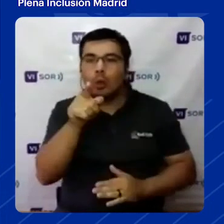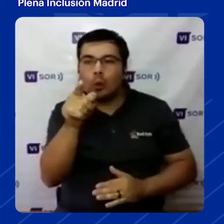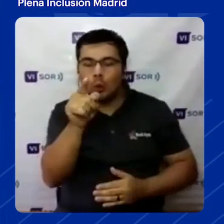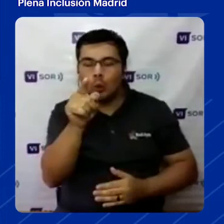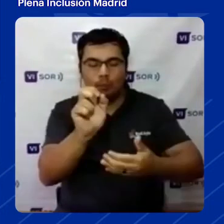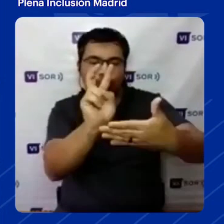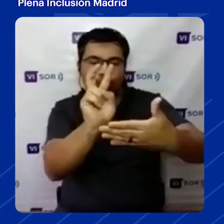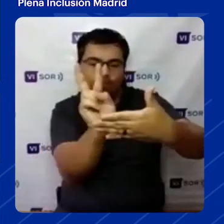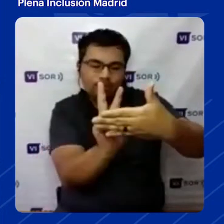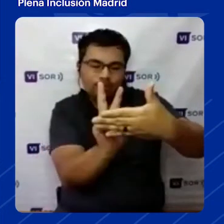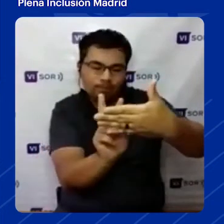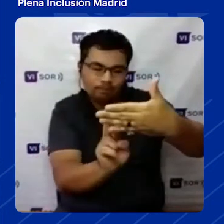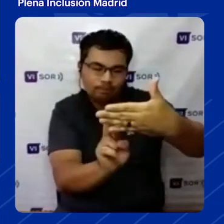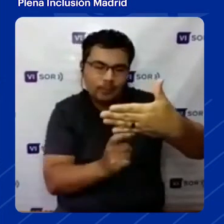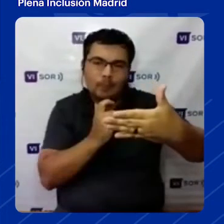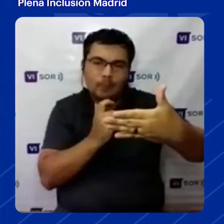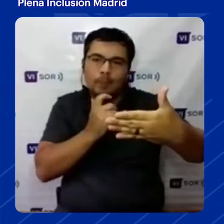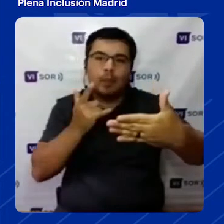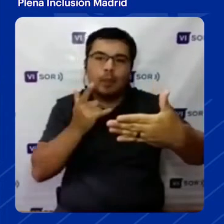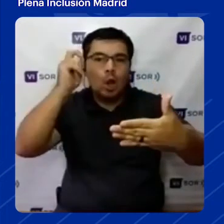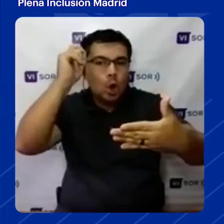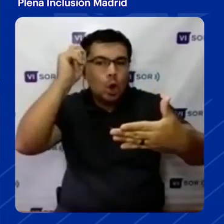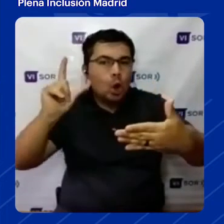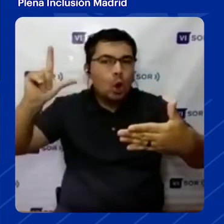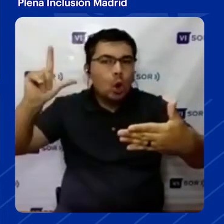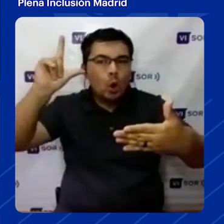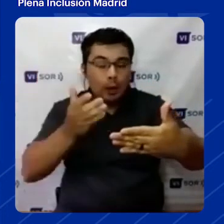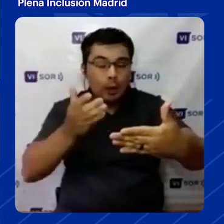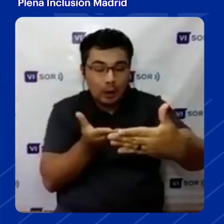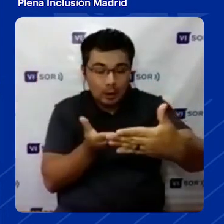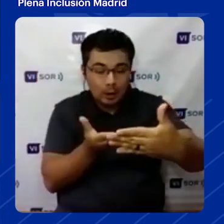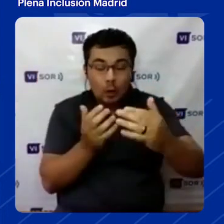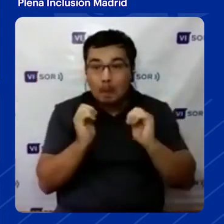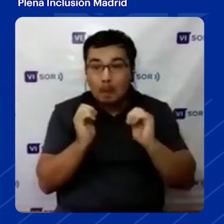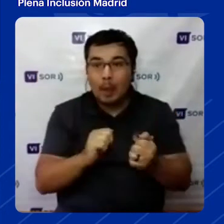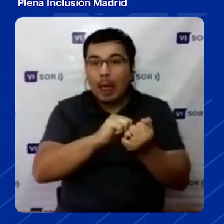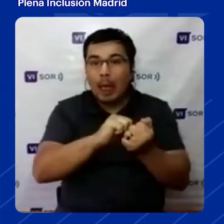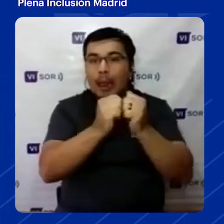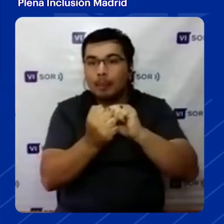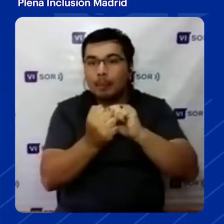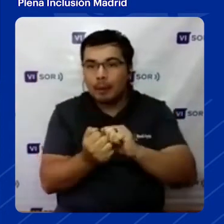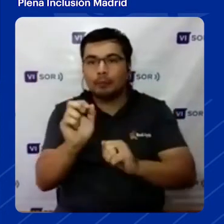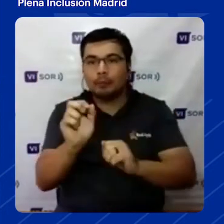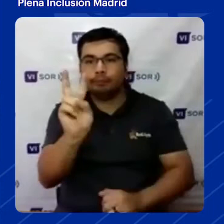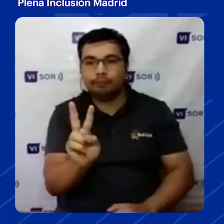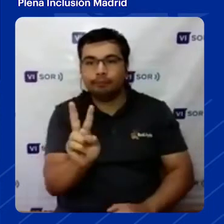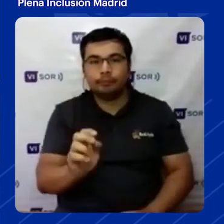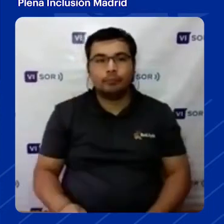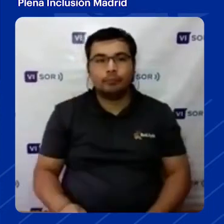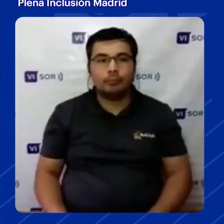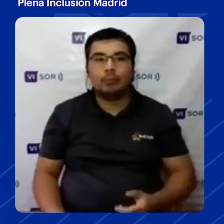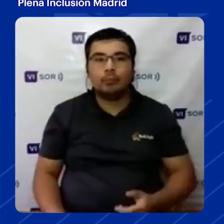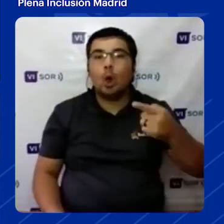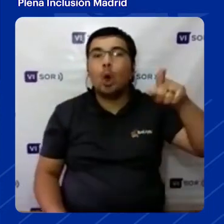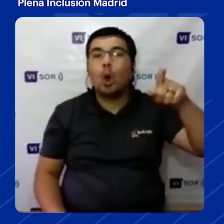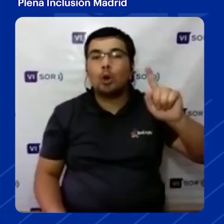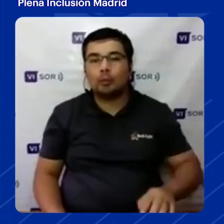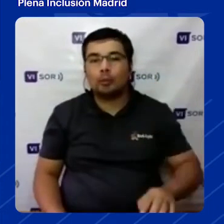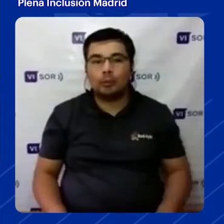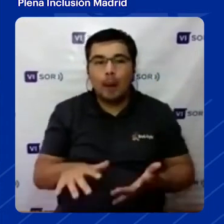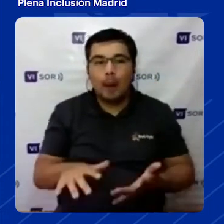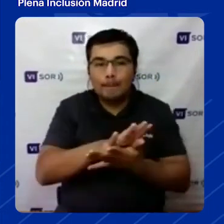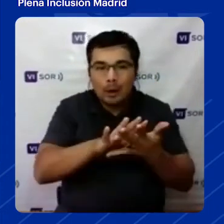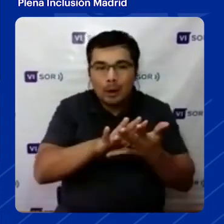aplicamos y, por supuesto, si se plantean, adaptar un texto. Tampoco se nos resisten los textos relacionados